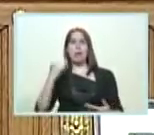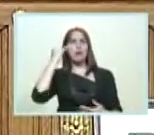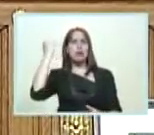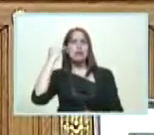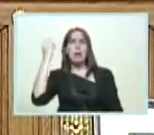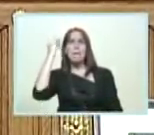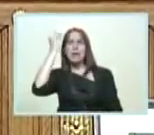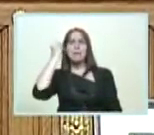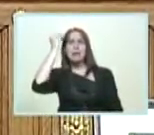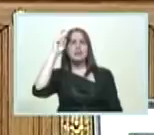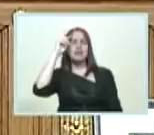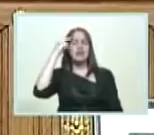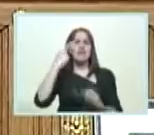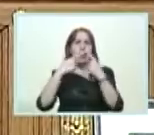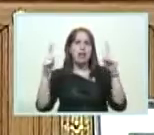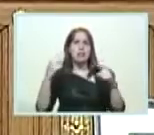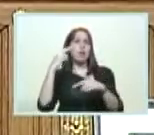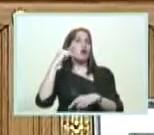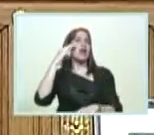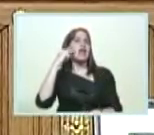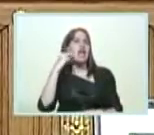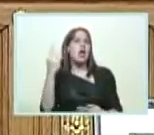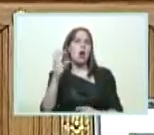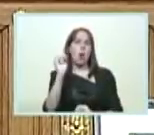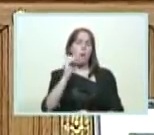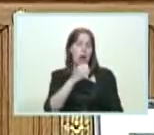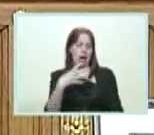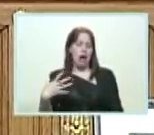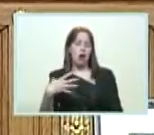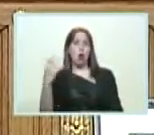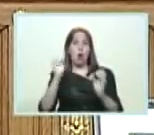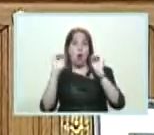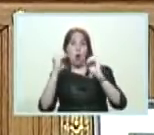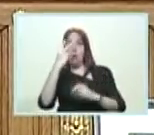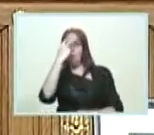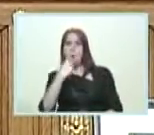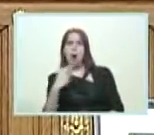ideología, por su color de piel o por su condición social.